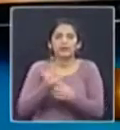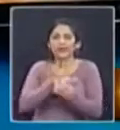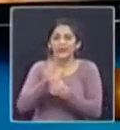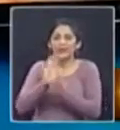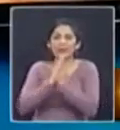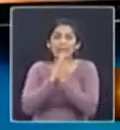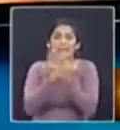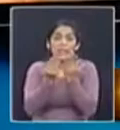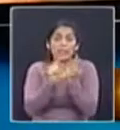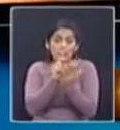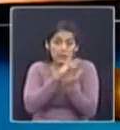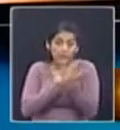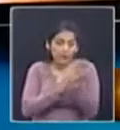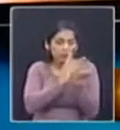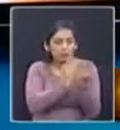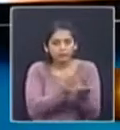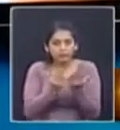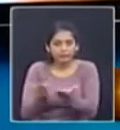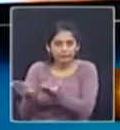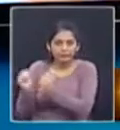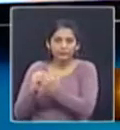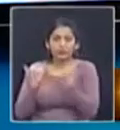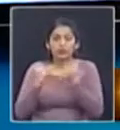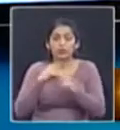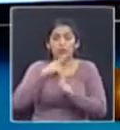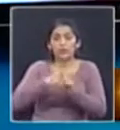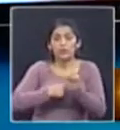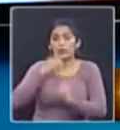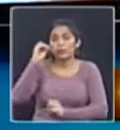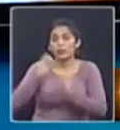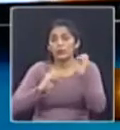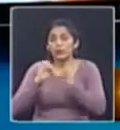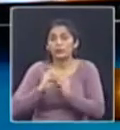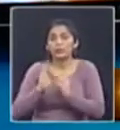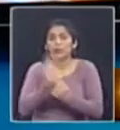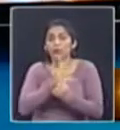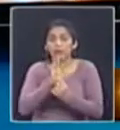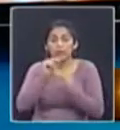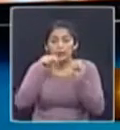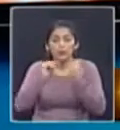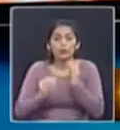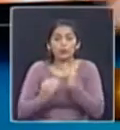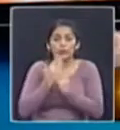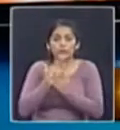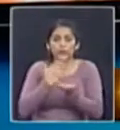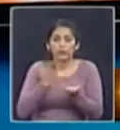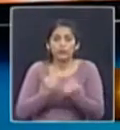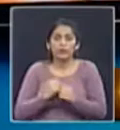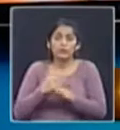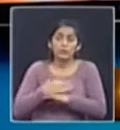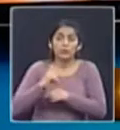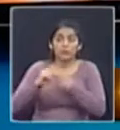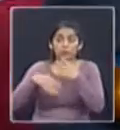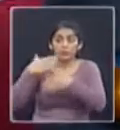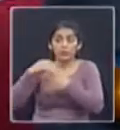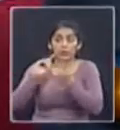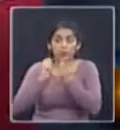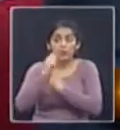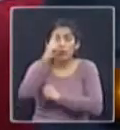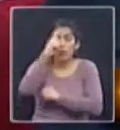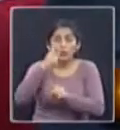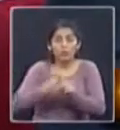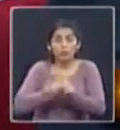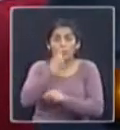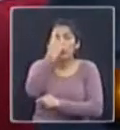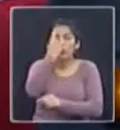ayuda centro que lo iniciamos ahora en octubre y lo pensamos replicar en el mes de diciembre y luego una vez en cuanto a horas para octubre yo